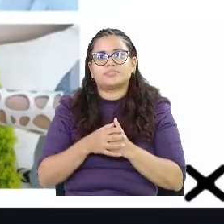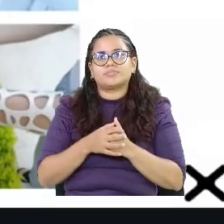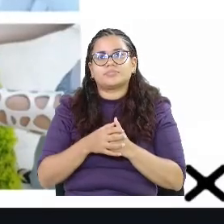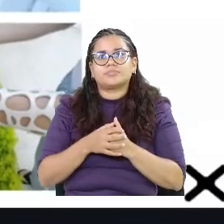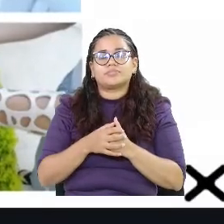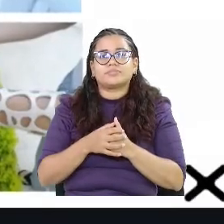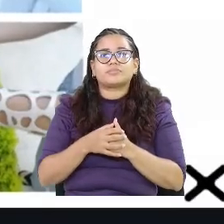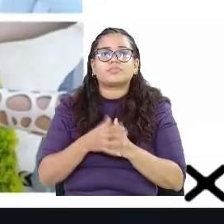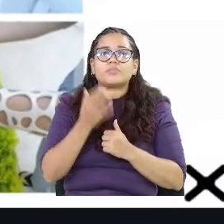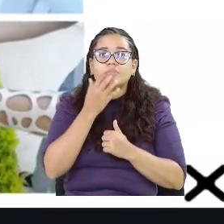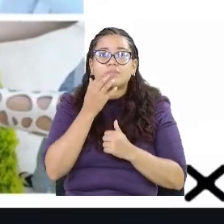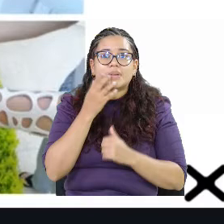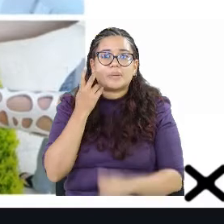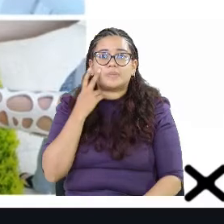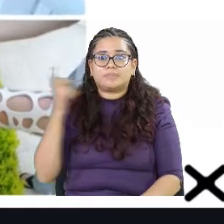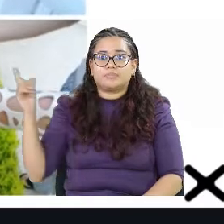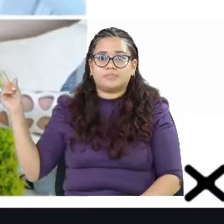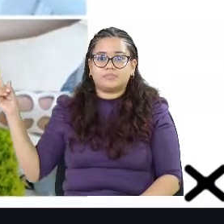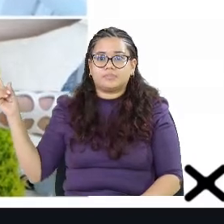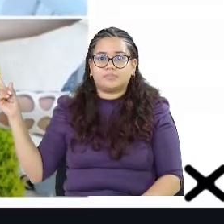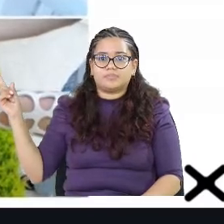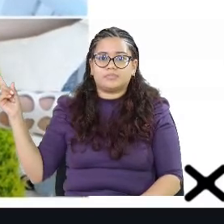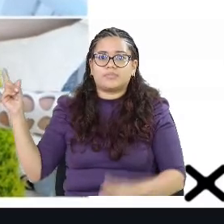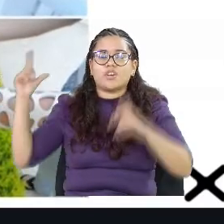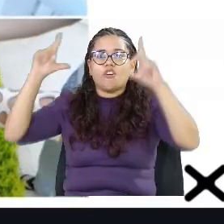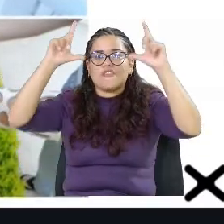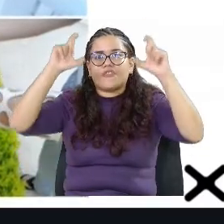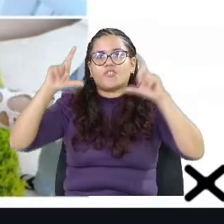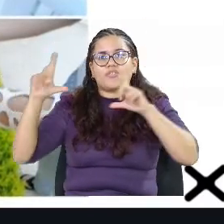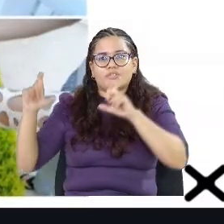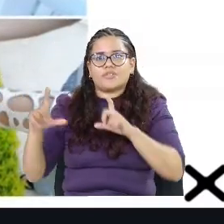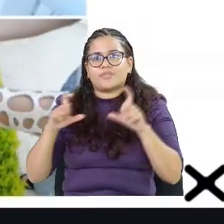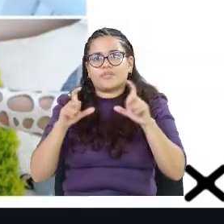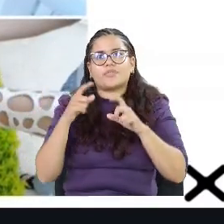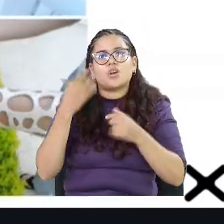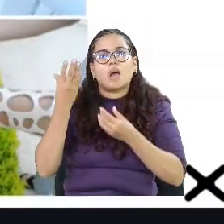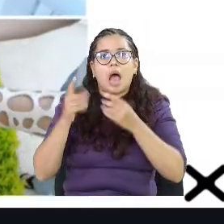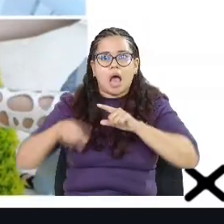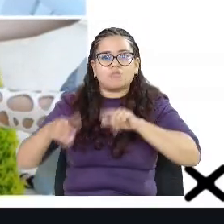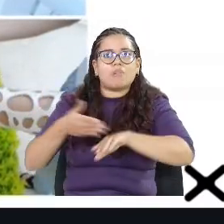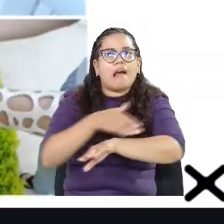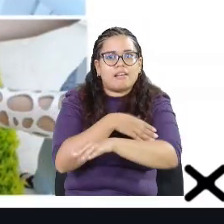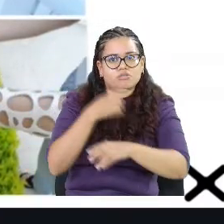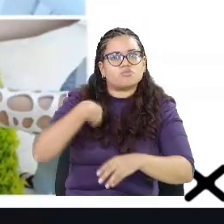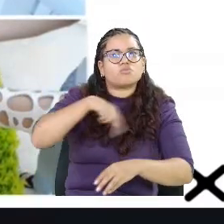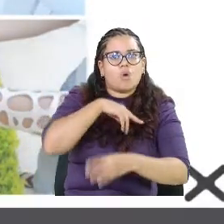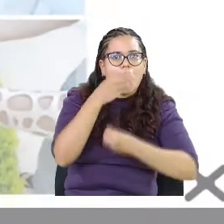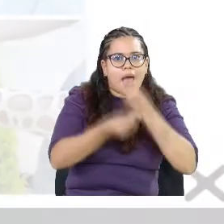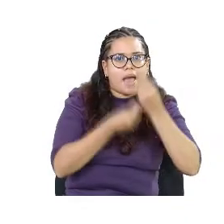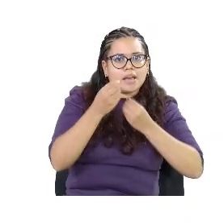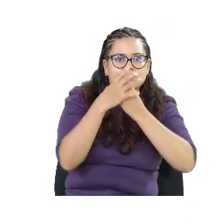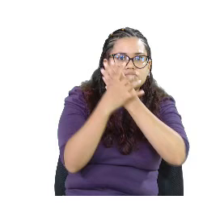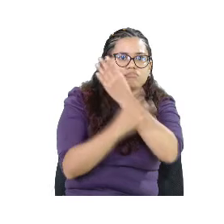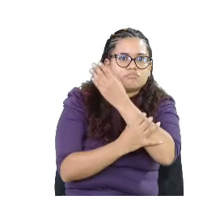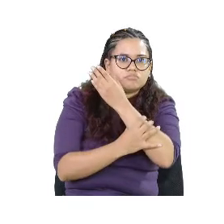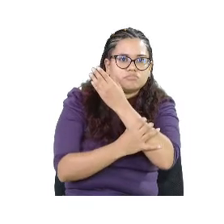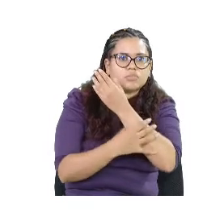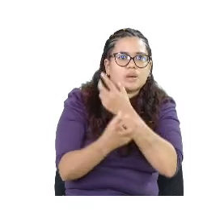Entonces, por ejemplo, aquí hay unas fotos de varios prototipos. Este es el prototipo para la órtesis de